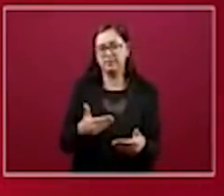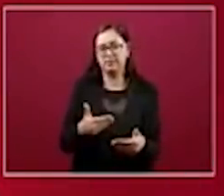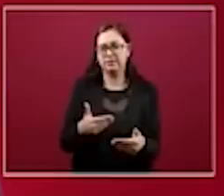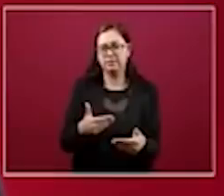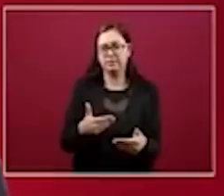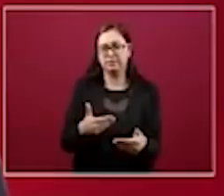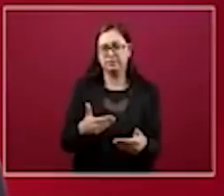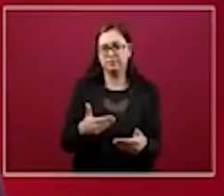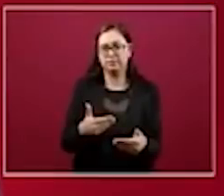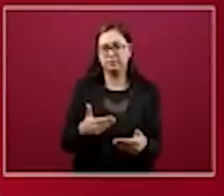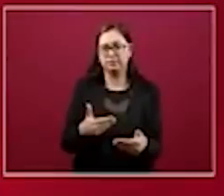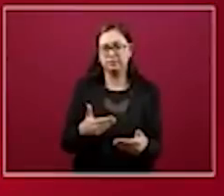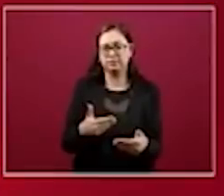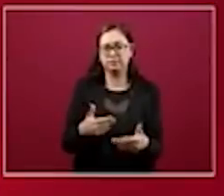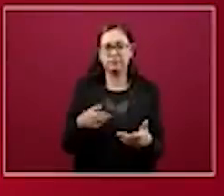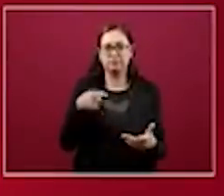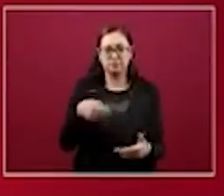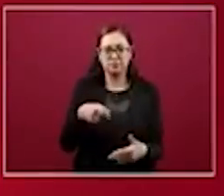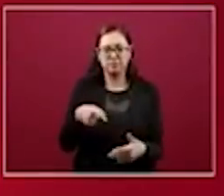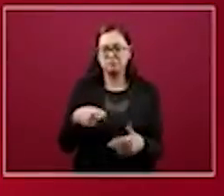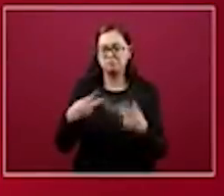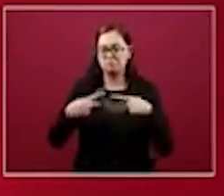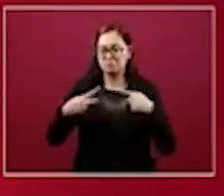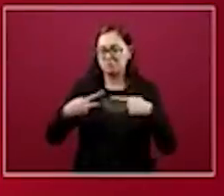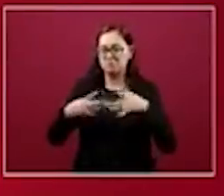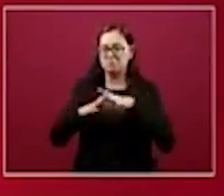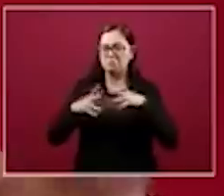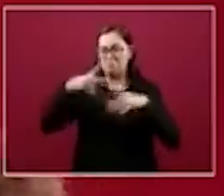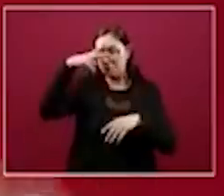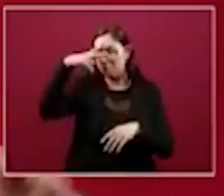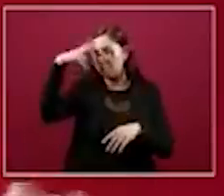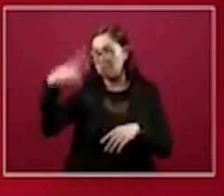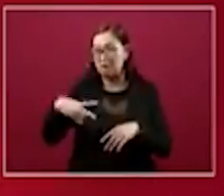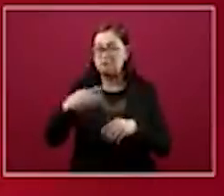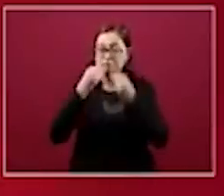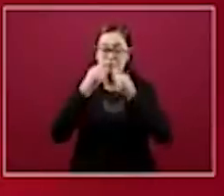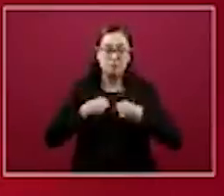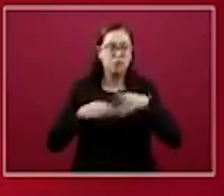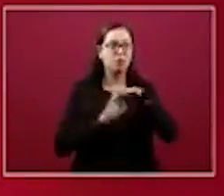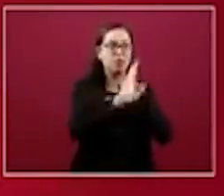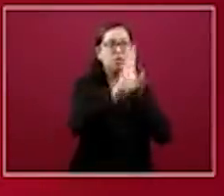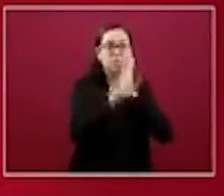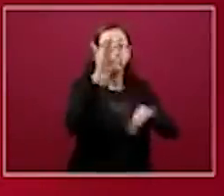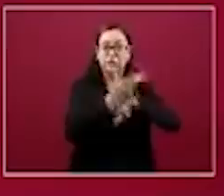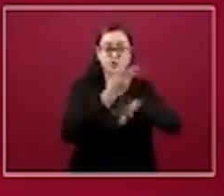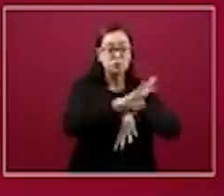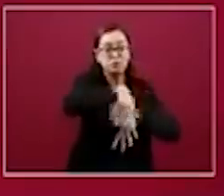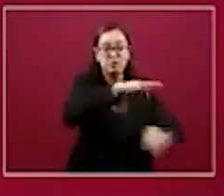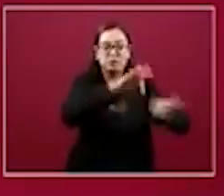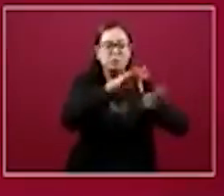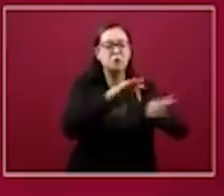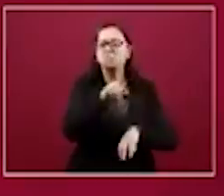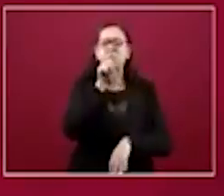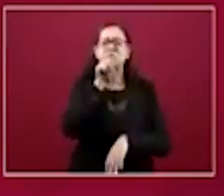tengan que ir los mexicanos a buscarse la vida a Estados Unidos, porque va a haber suficiente trabajo aquí. Y